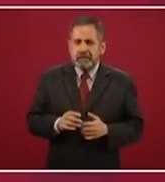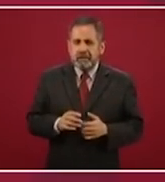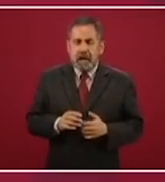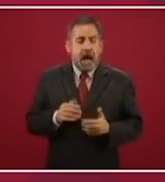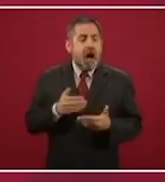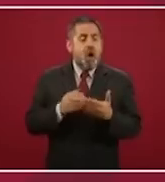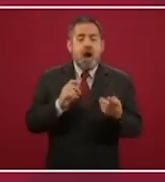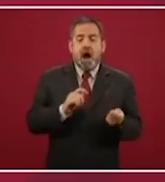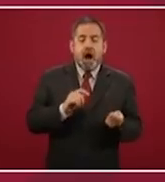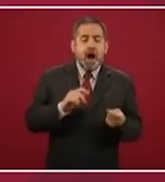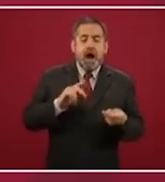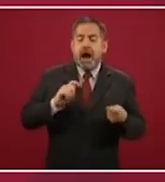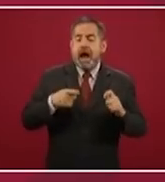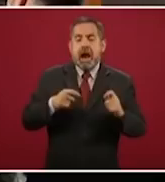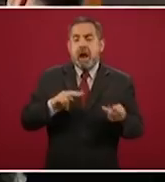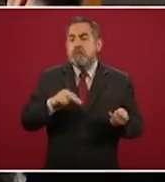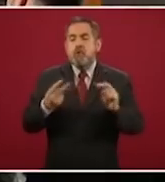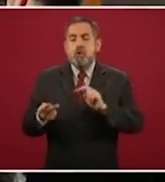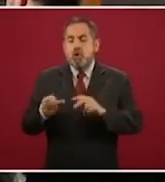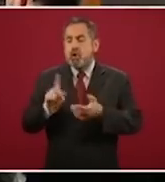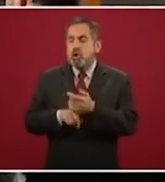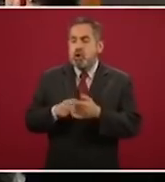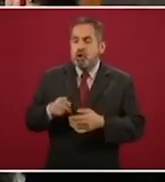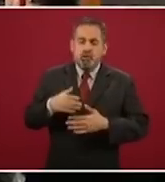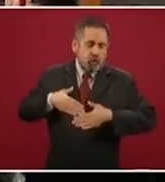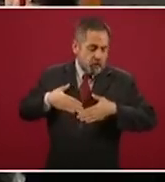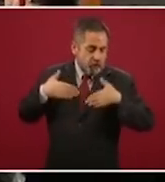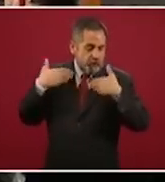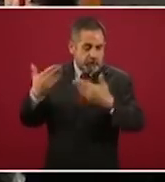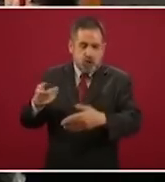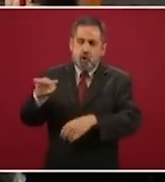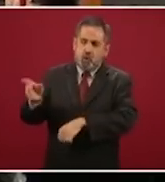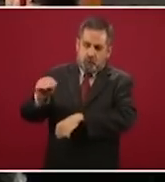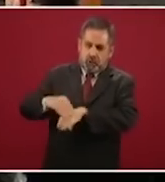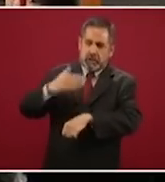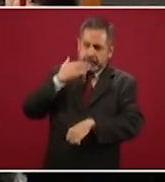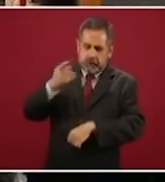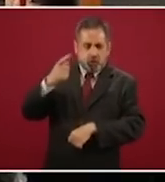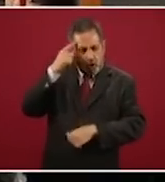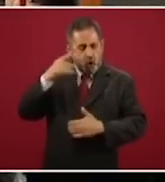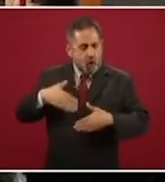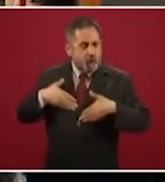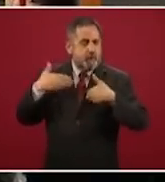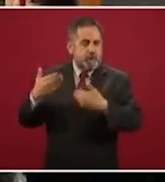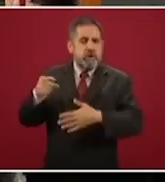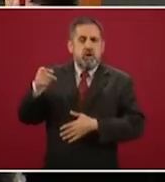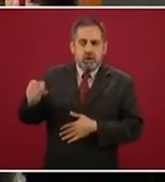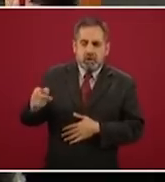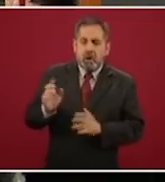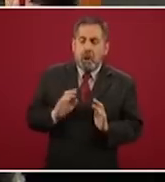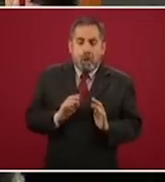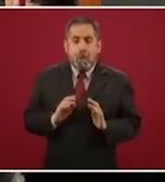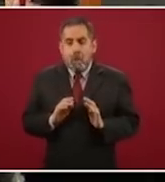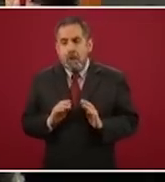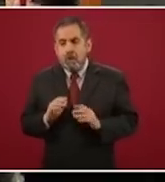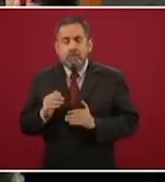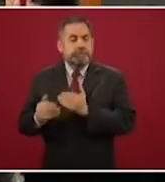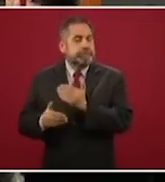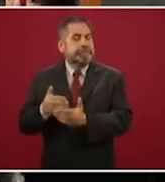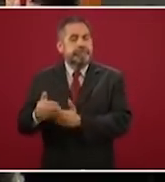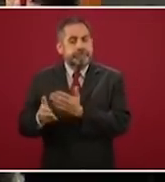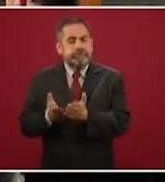pasarán ahora a ser un asunto de buena fe, del buen comportamiento de empresas, del buen comportamiento de ciudadanos